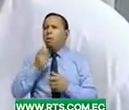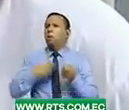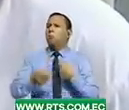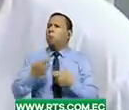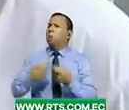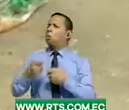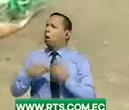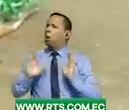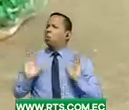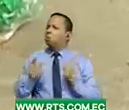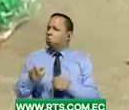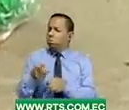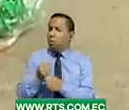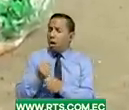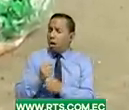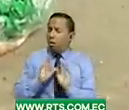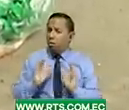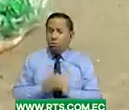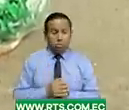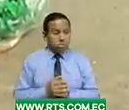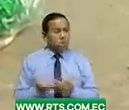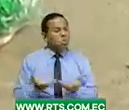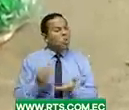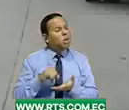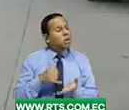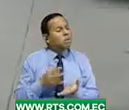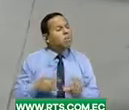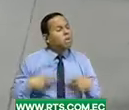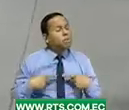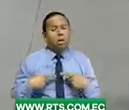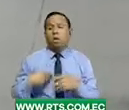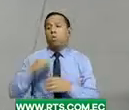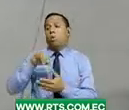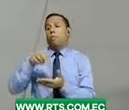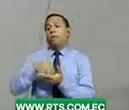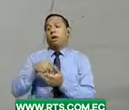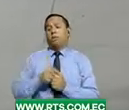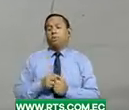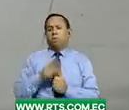¿En qué zona habitaba? En la Juan Montalvo. Todos los días salía